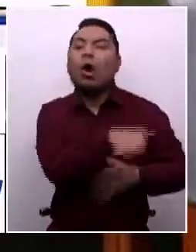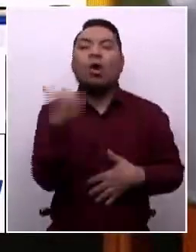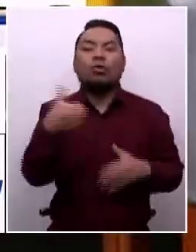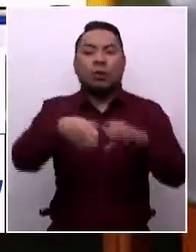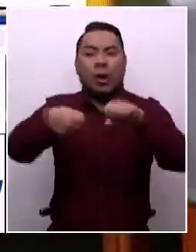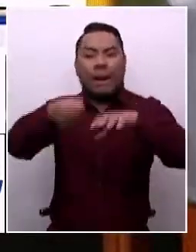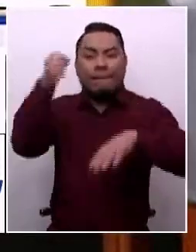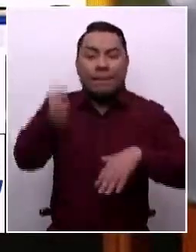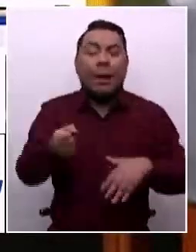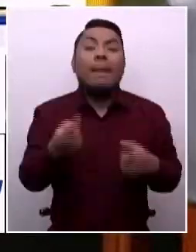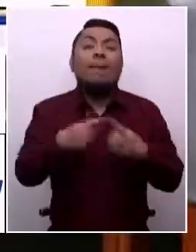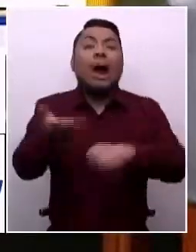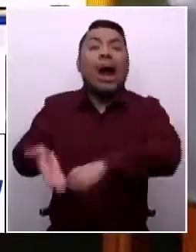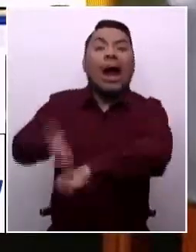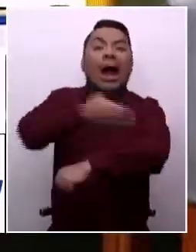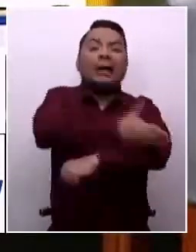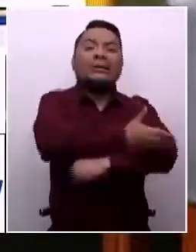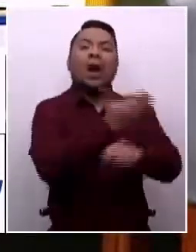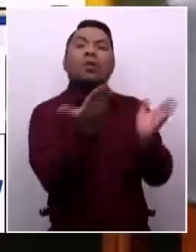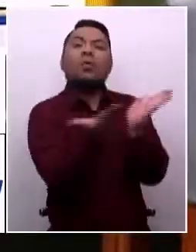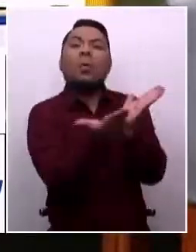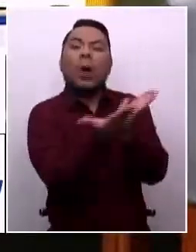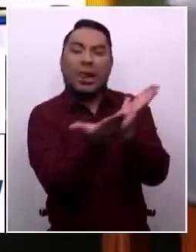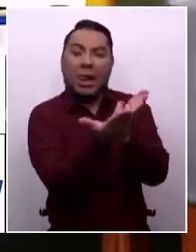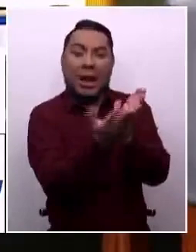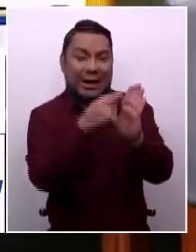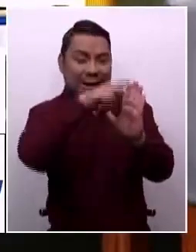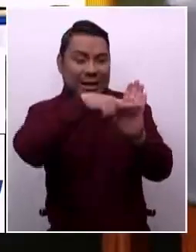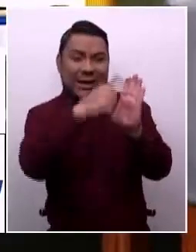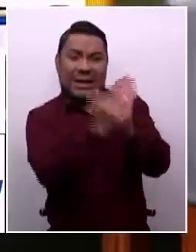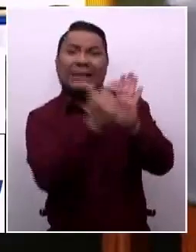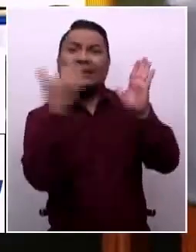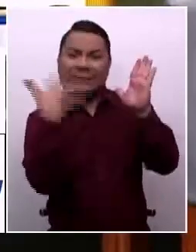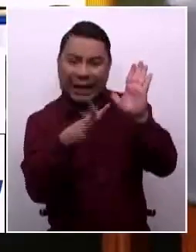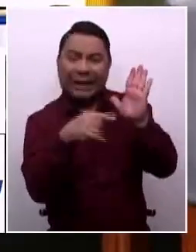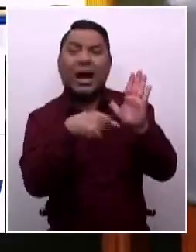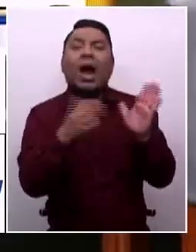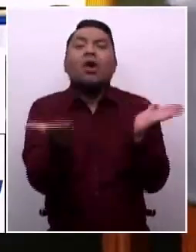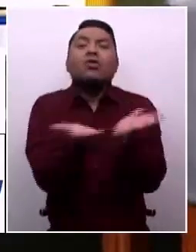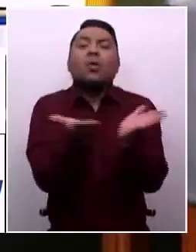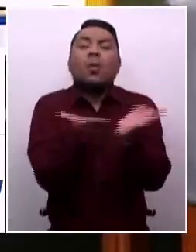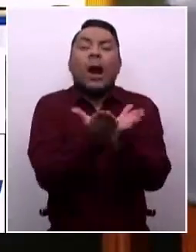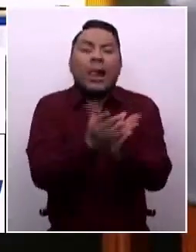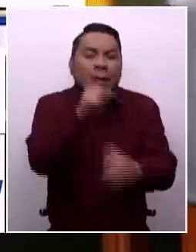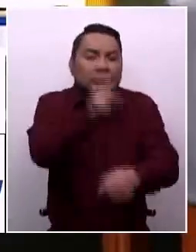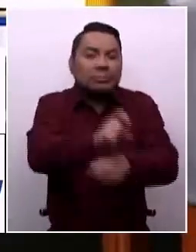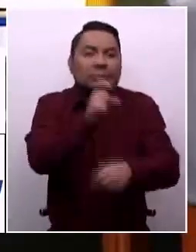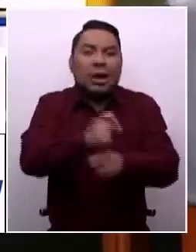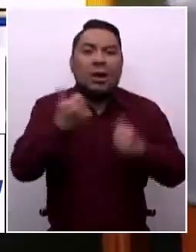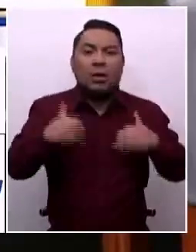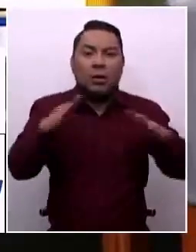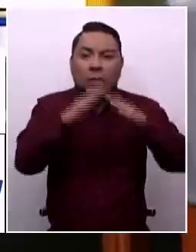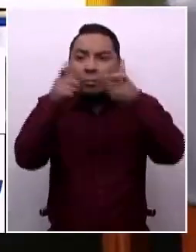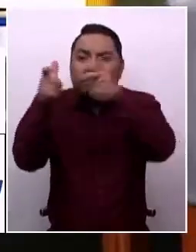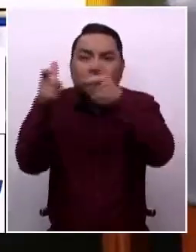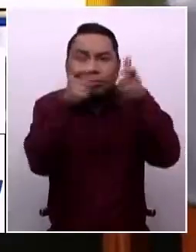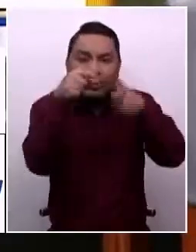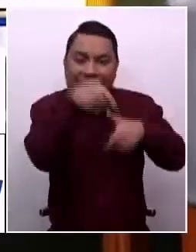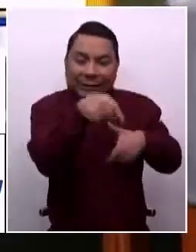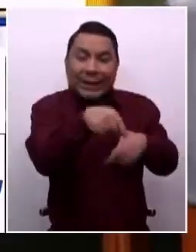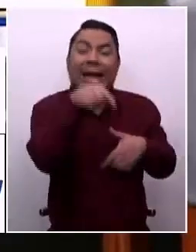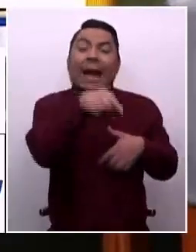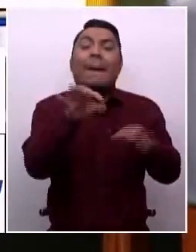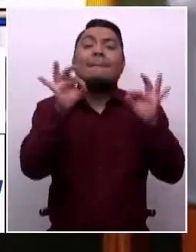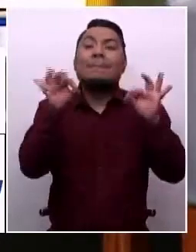haya creado la escuela que ya salió la ley y hace reglamento queremos hacer una escuela en serenazgo que van a ser capacitados por el mismo